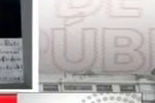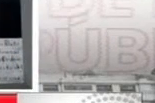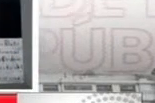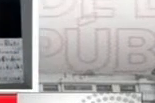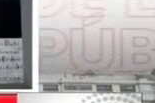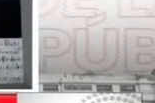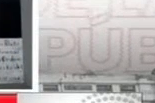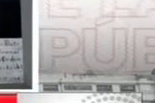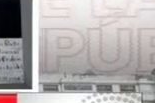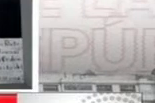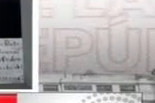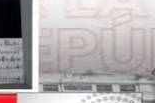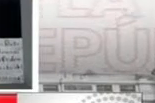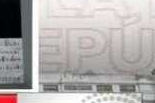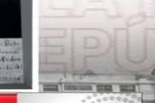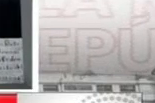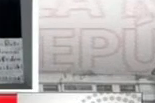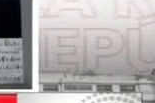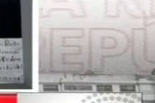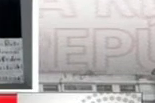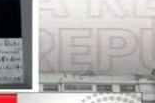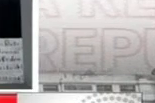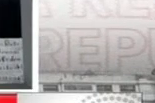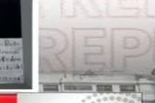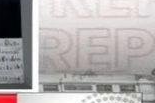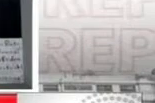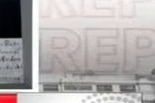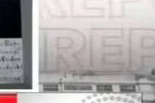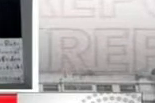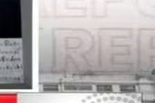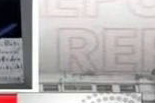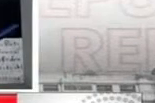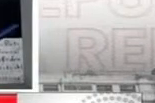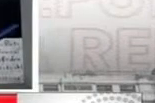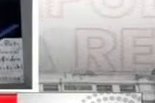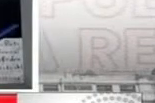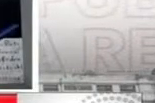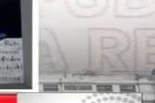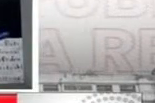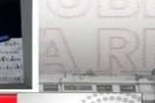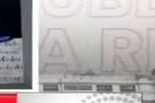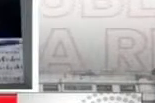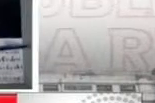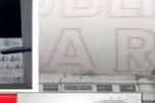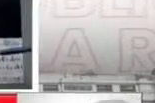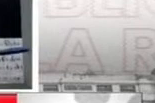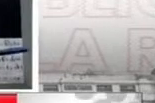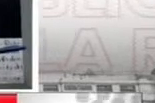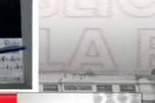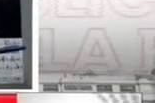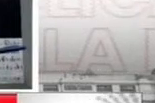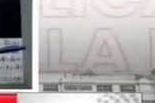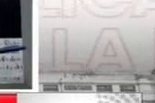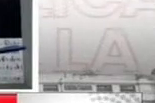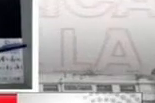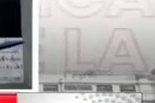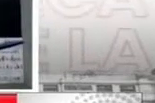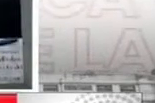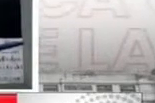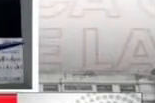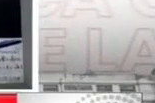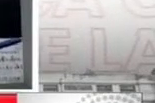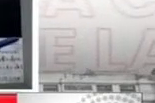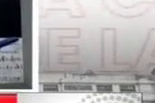con el gobierno regional para ver si tiene recursos para poder ejecutar un establecimiento que tendríamos que ver qué nivel de categoría